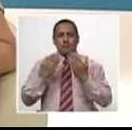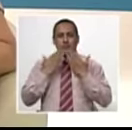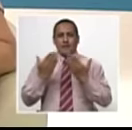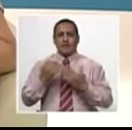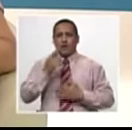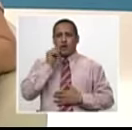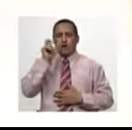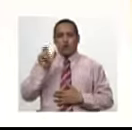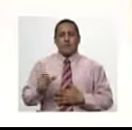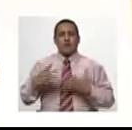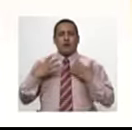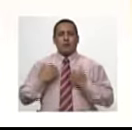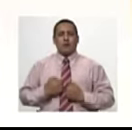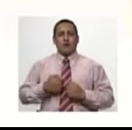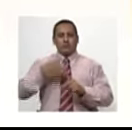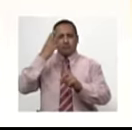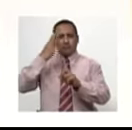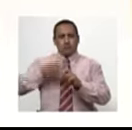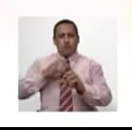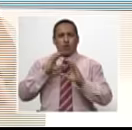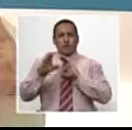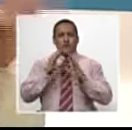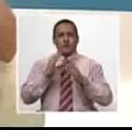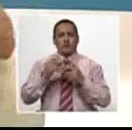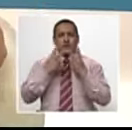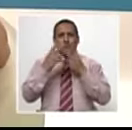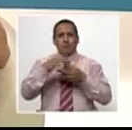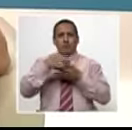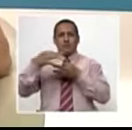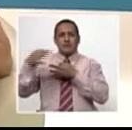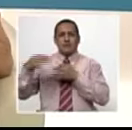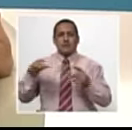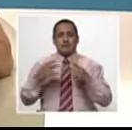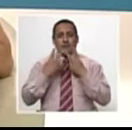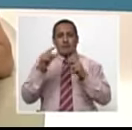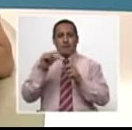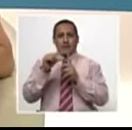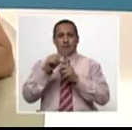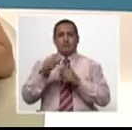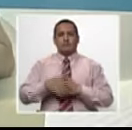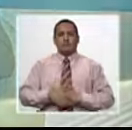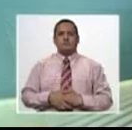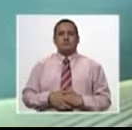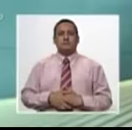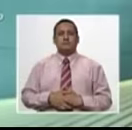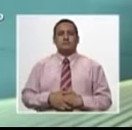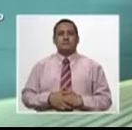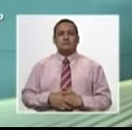el doctor Javier Torres Seoane, antropólogo, conversando de la descentralización. Nos vamos rapidito a las frases del programa.